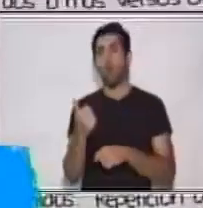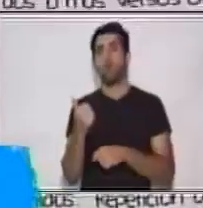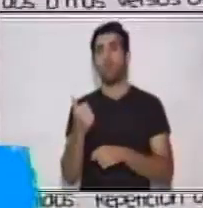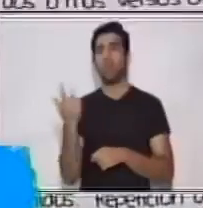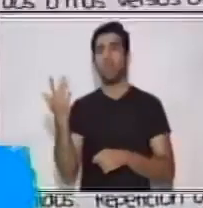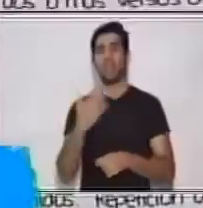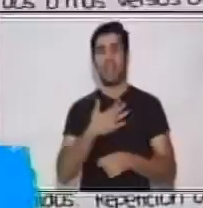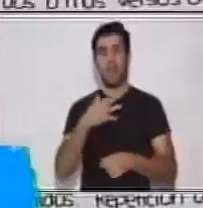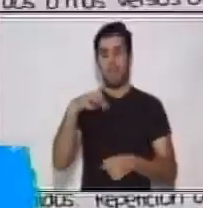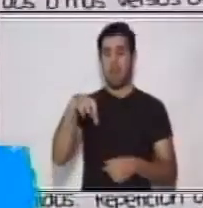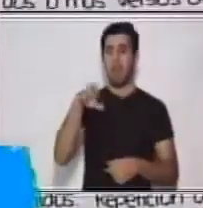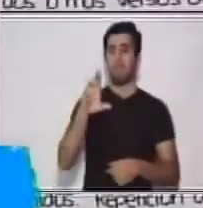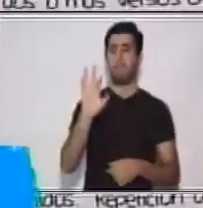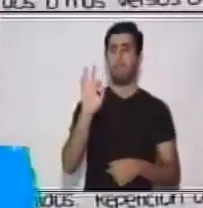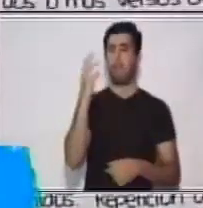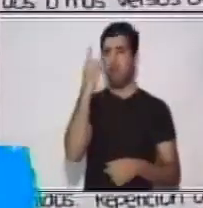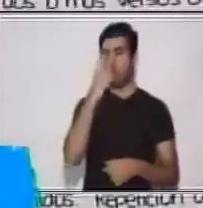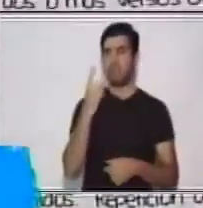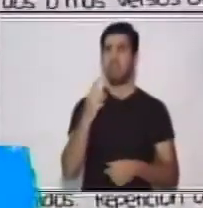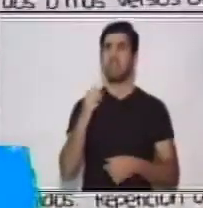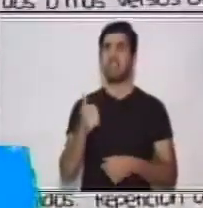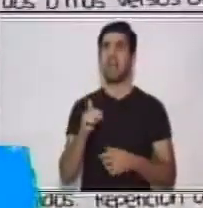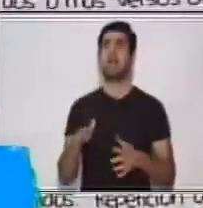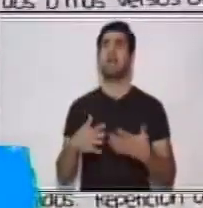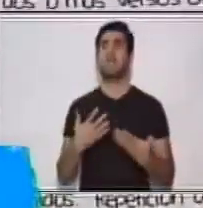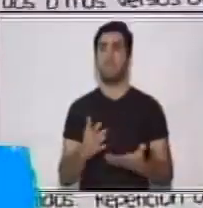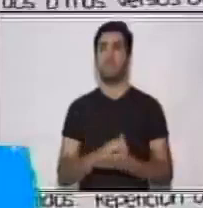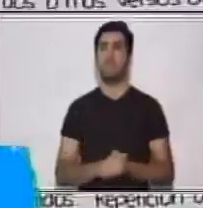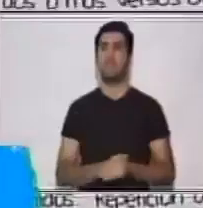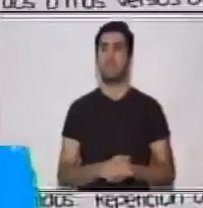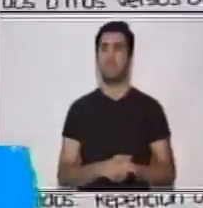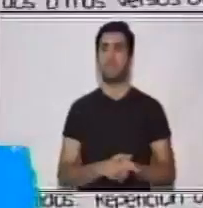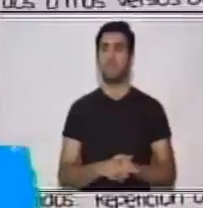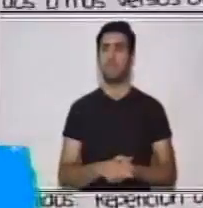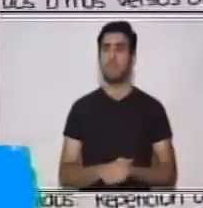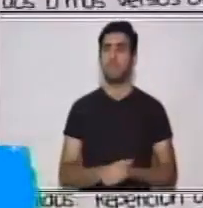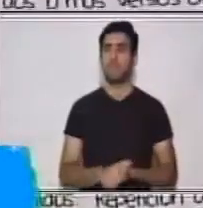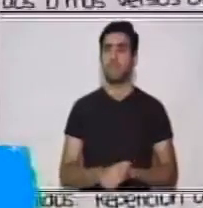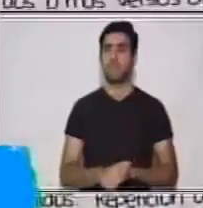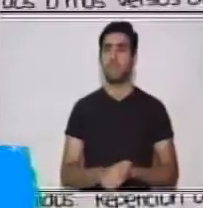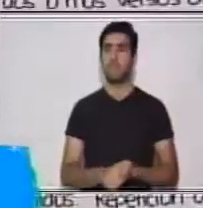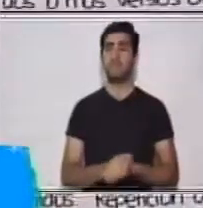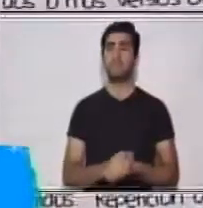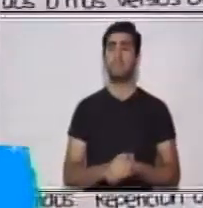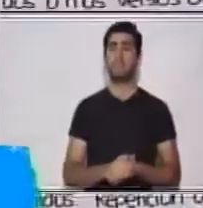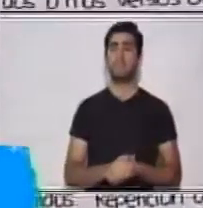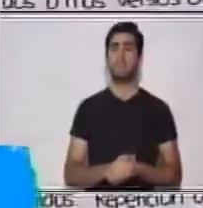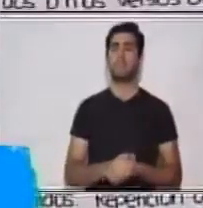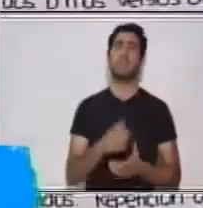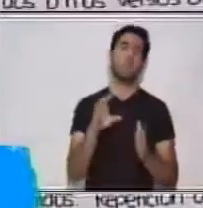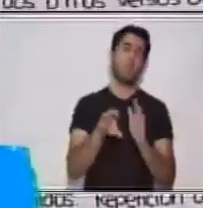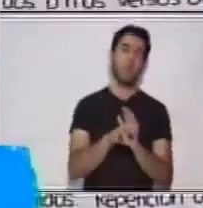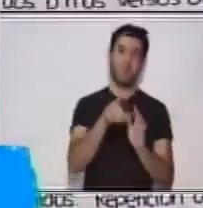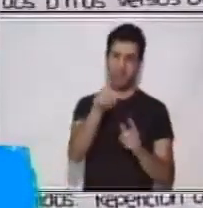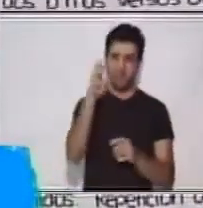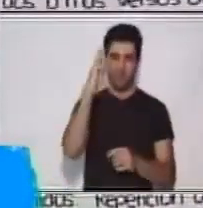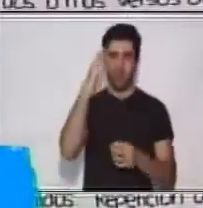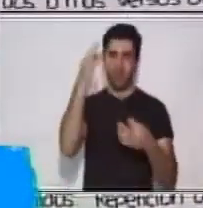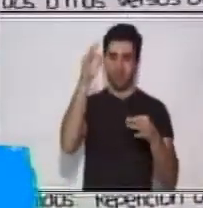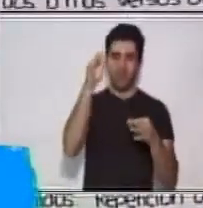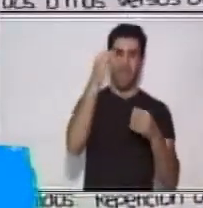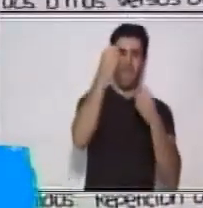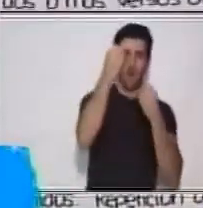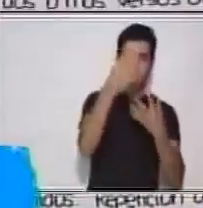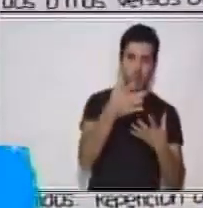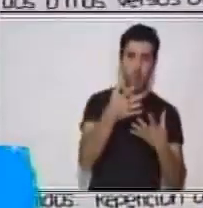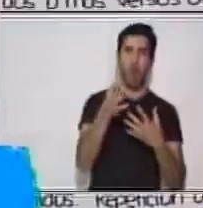prosa. Y en sesiones anteriores hablamos que los textos, por ejemplo, informativos o algún